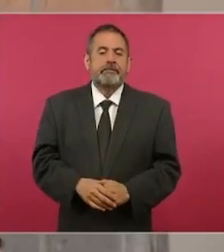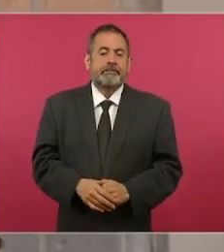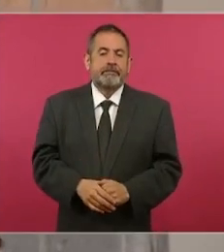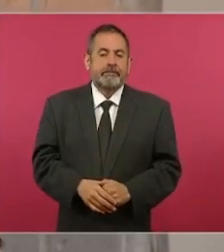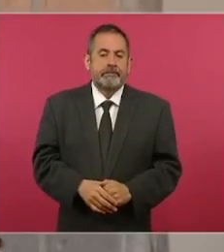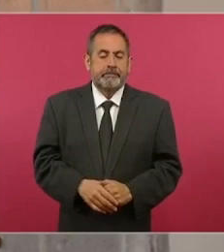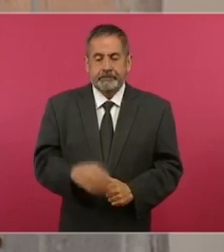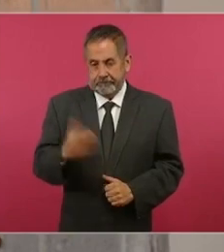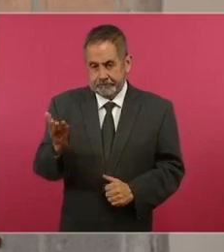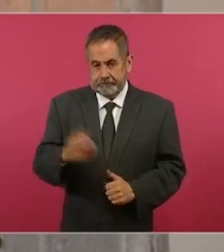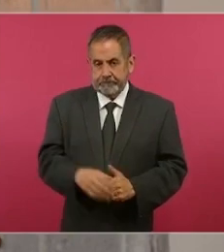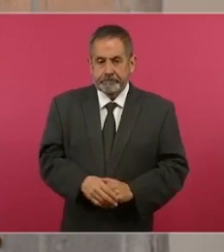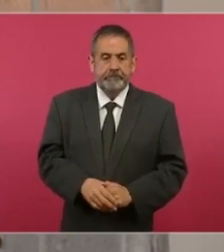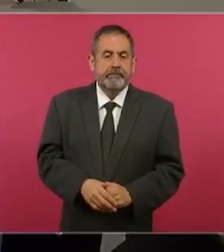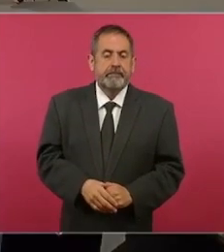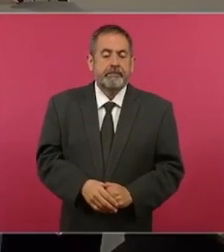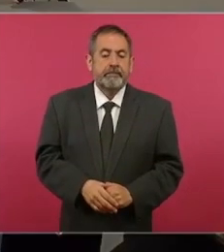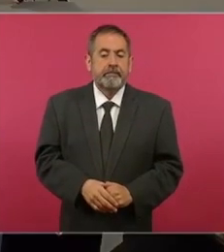Adelante.